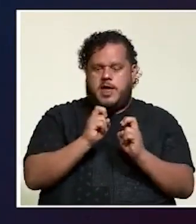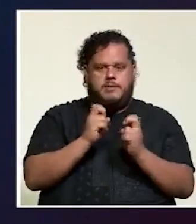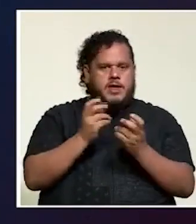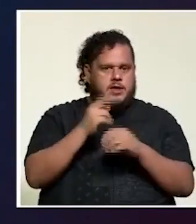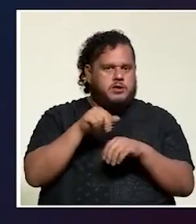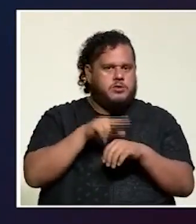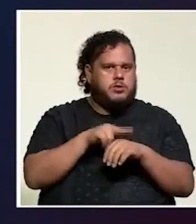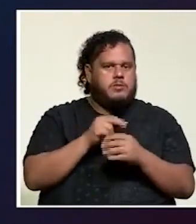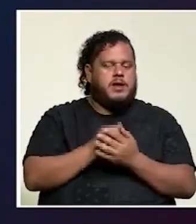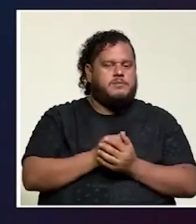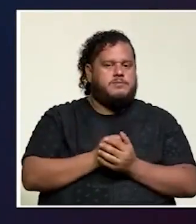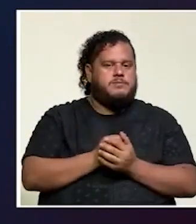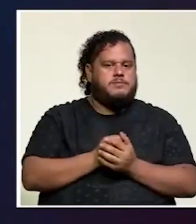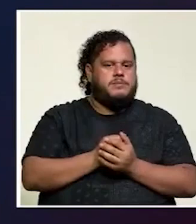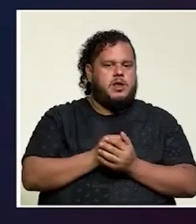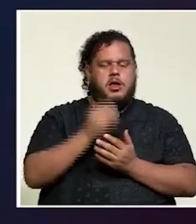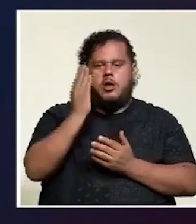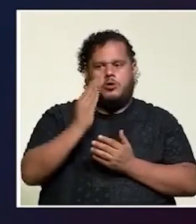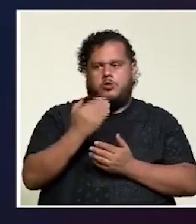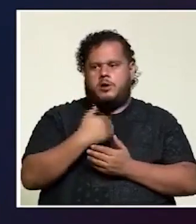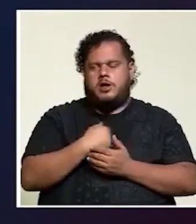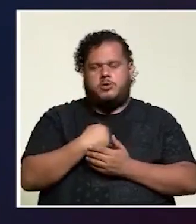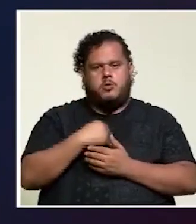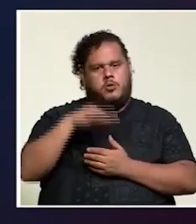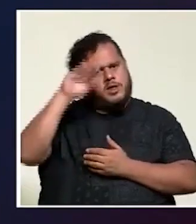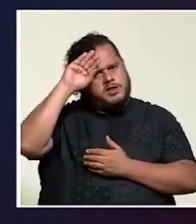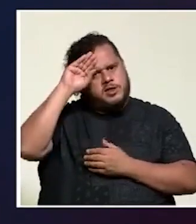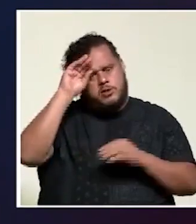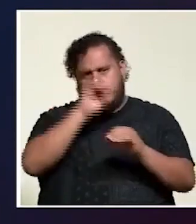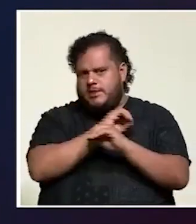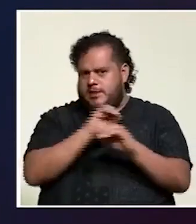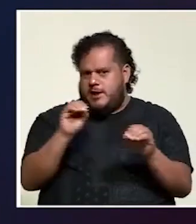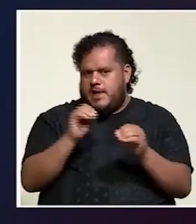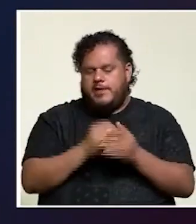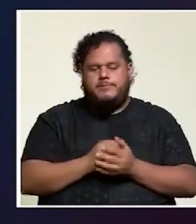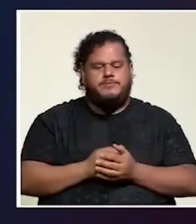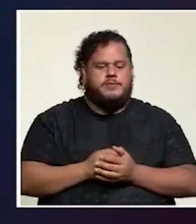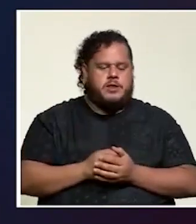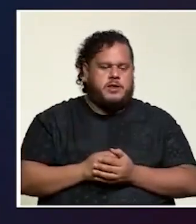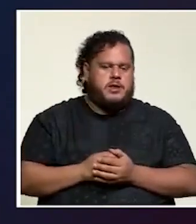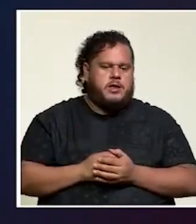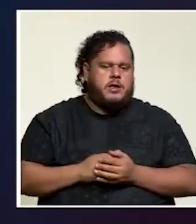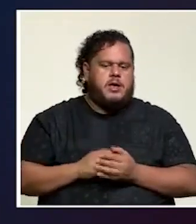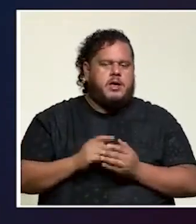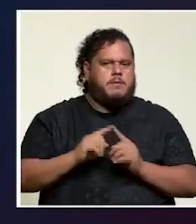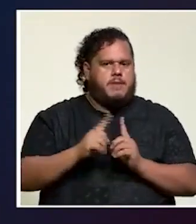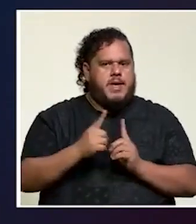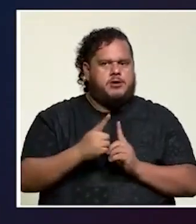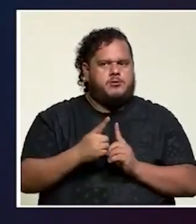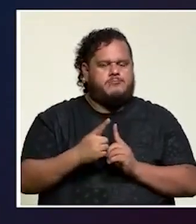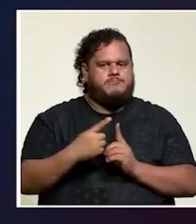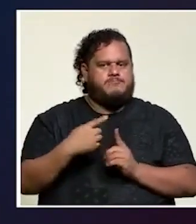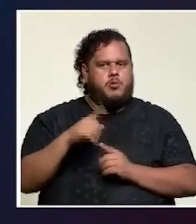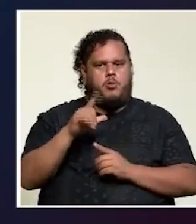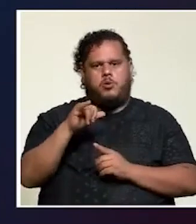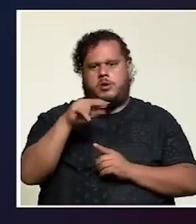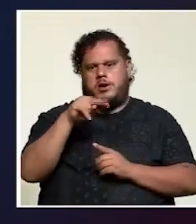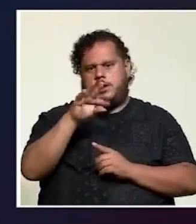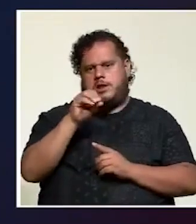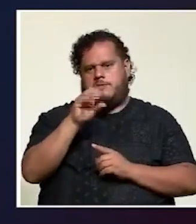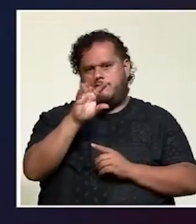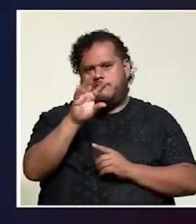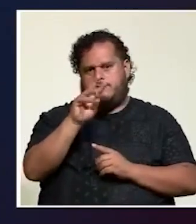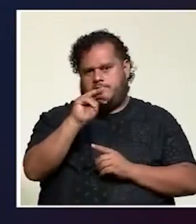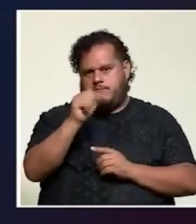rutina, nunca tuve síntomas de absolutamente nada. Me detectaron un linfoma, que es un cáncer del